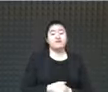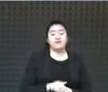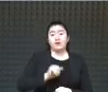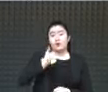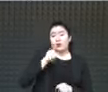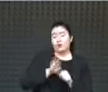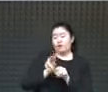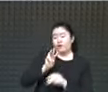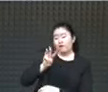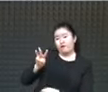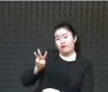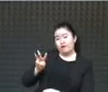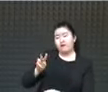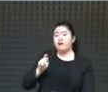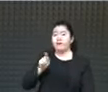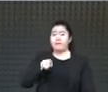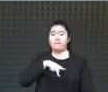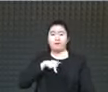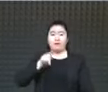web